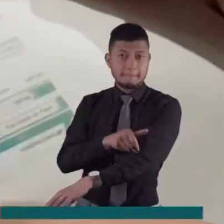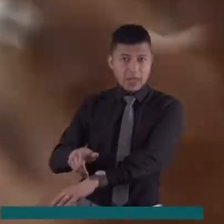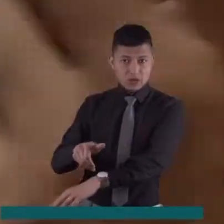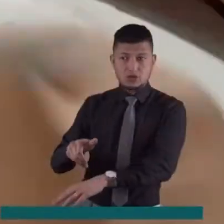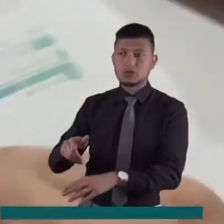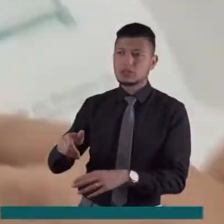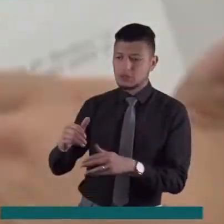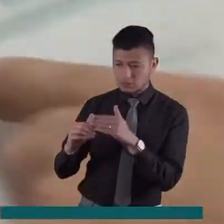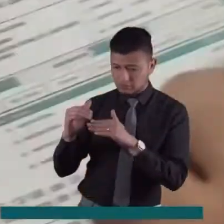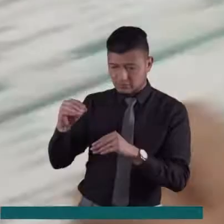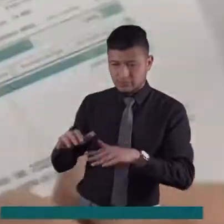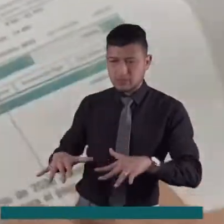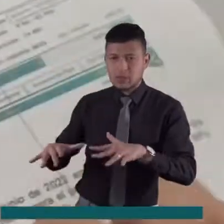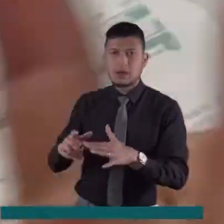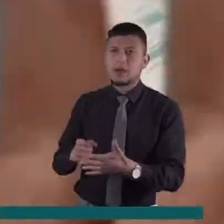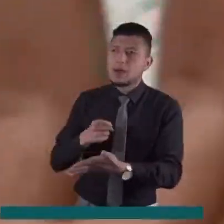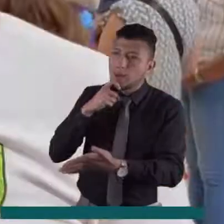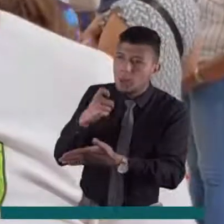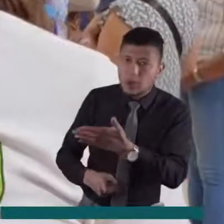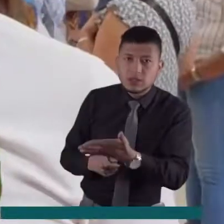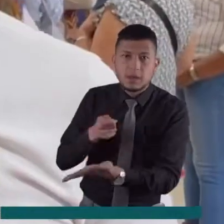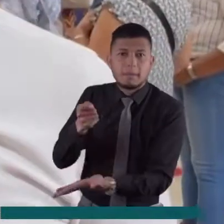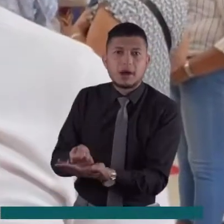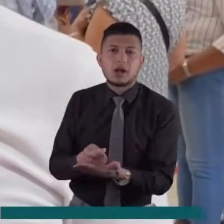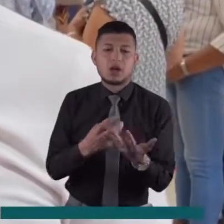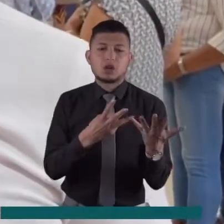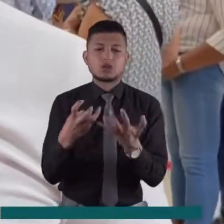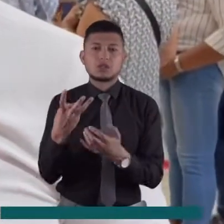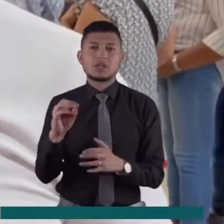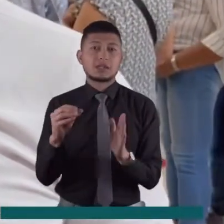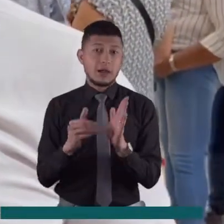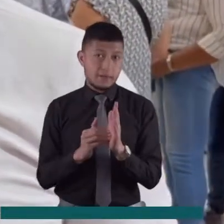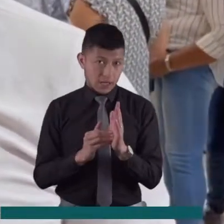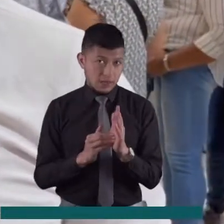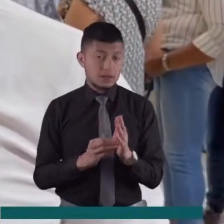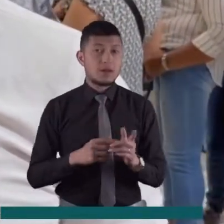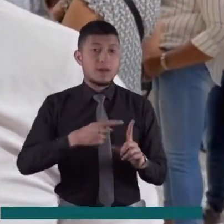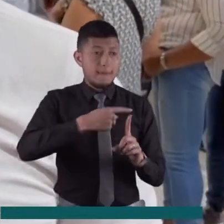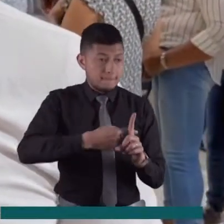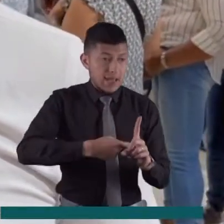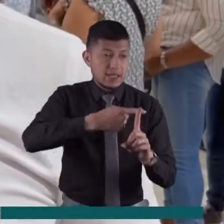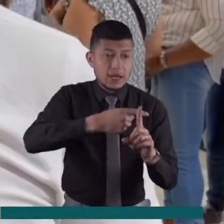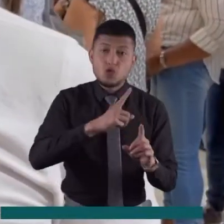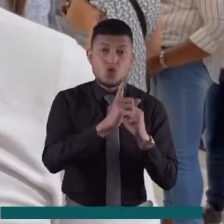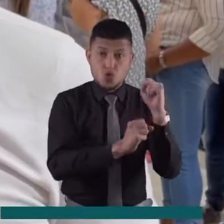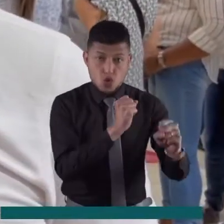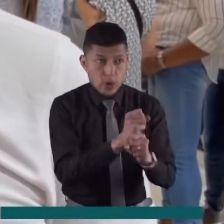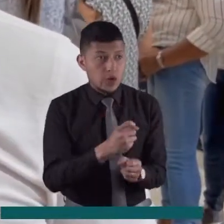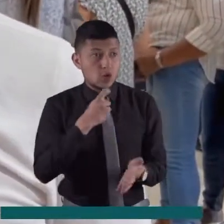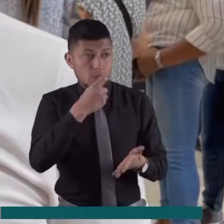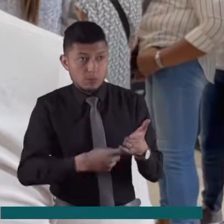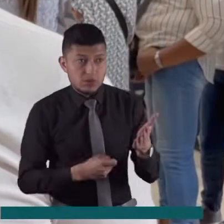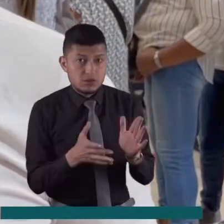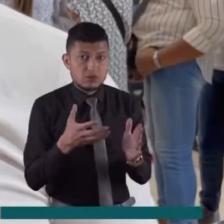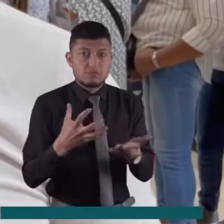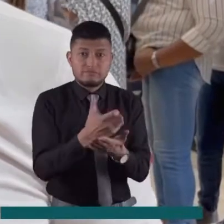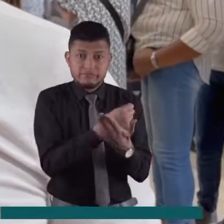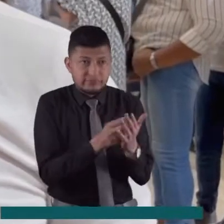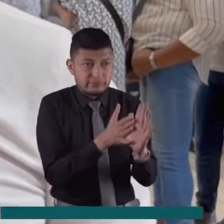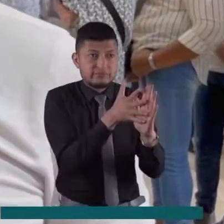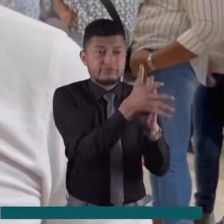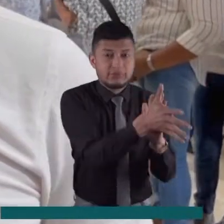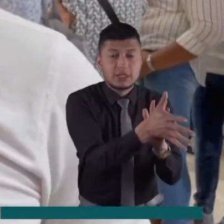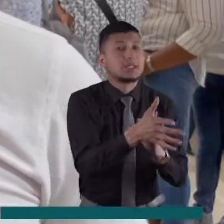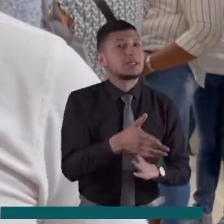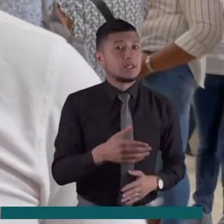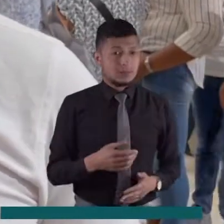predial de 820 mil pesos. Claramente eso afecta para la declaración de renta y afecta que en un futuro uno quiera vender